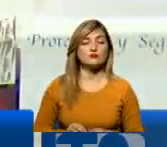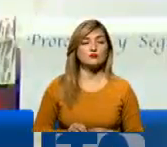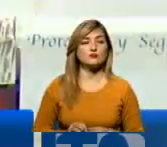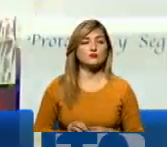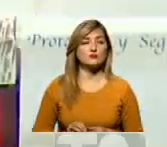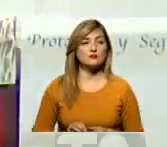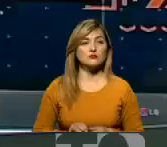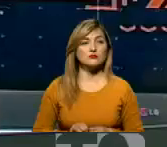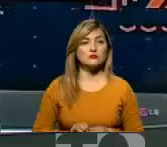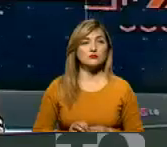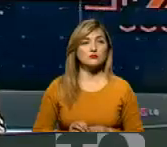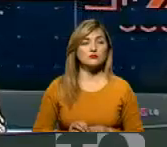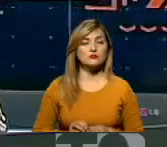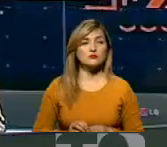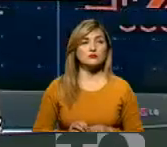Ramos, 24 horas.